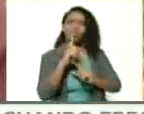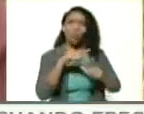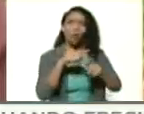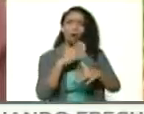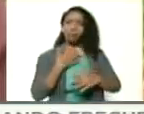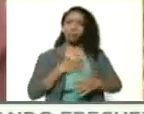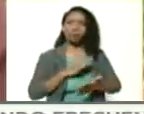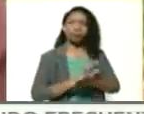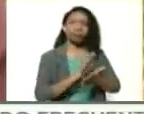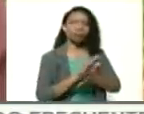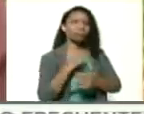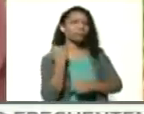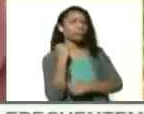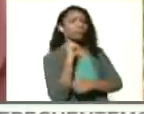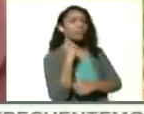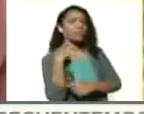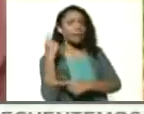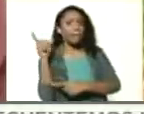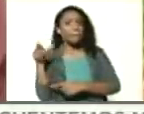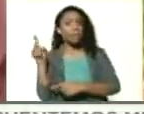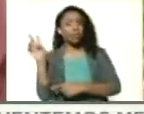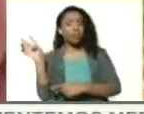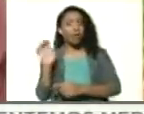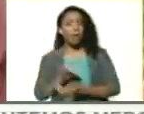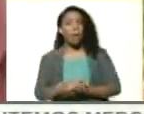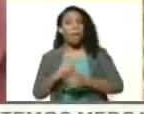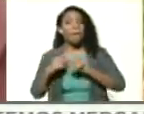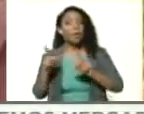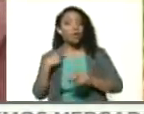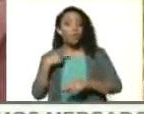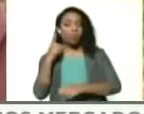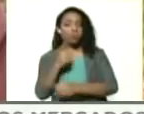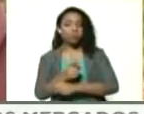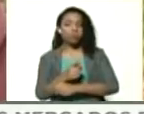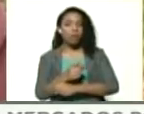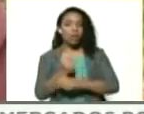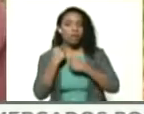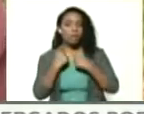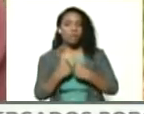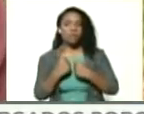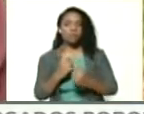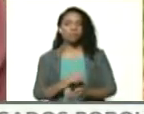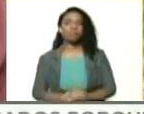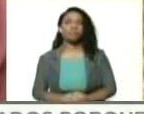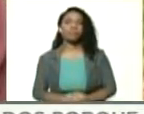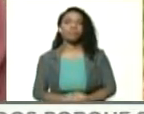no presenciar el retorno de ese nefasto personaje, pero debí permanecer allí forzado por los hechos.